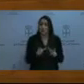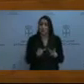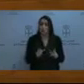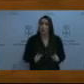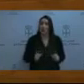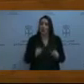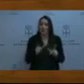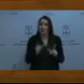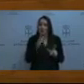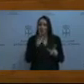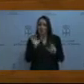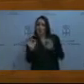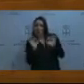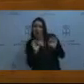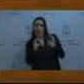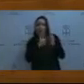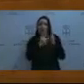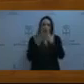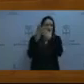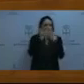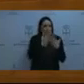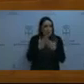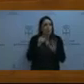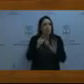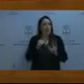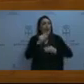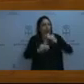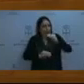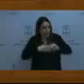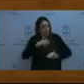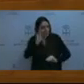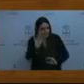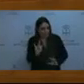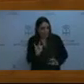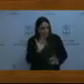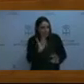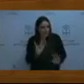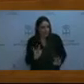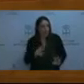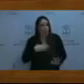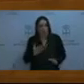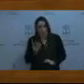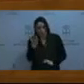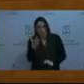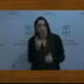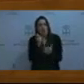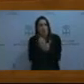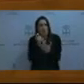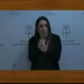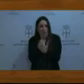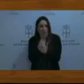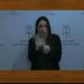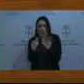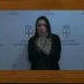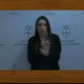preparatorios, proyectos y estudios, sí lo pueden hacer. Eso sí lo pueden hacer. Eso sí pueden encargarlos y pagarlos previo a la